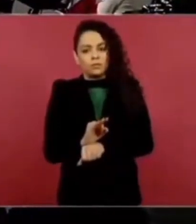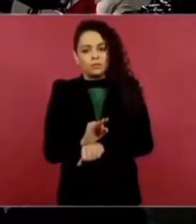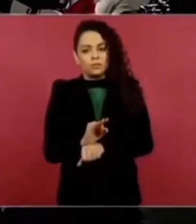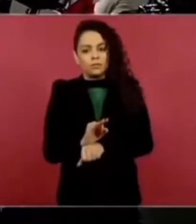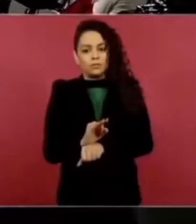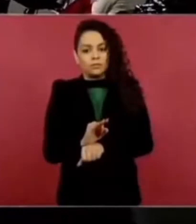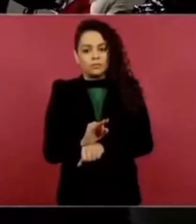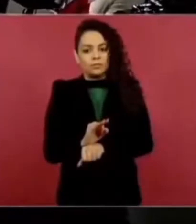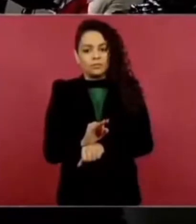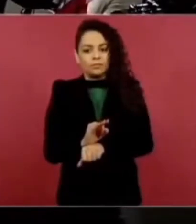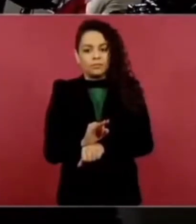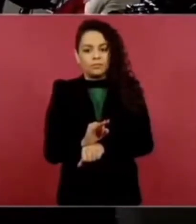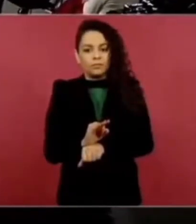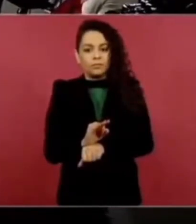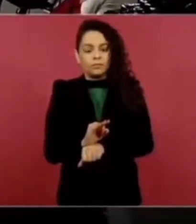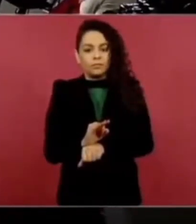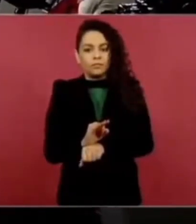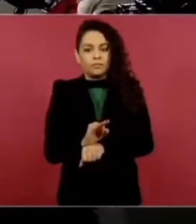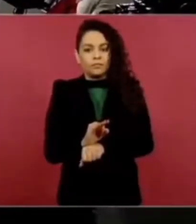un ejército mexicano,